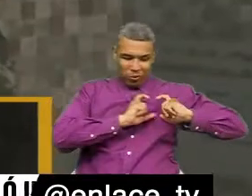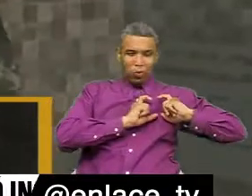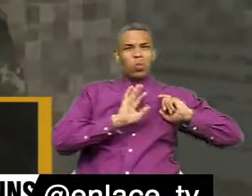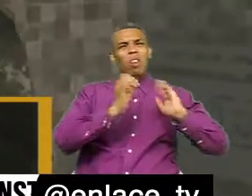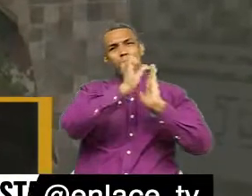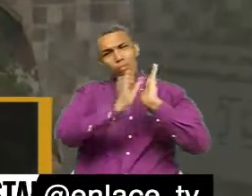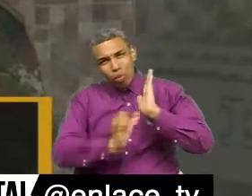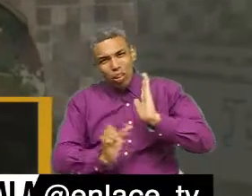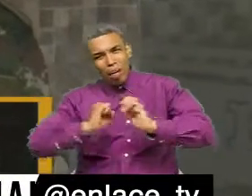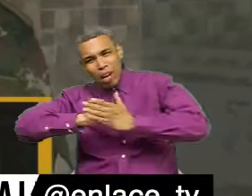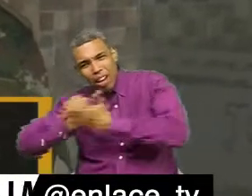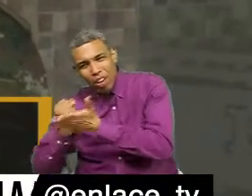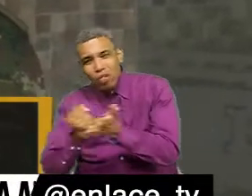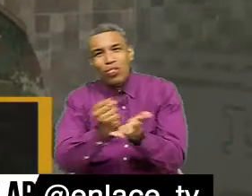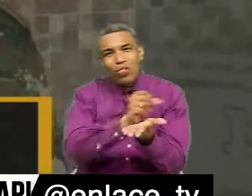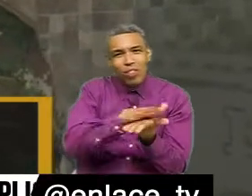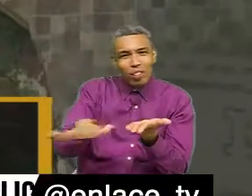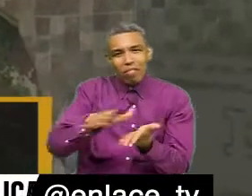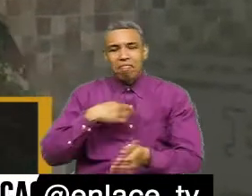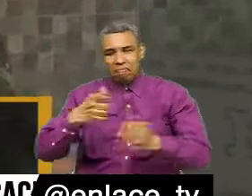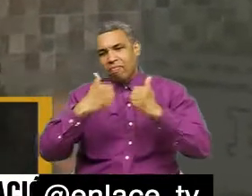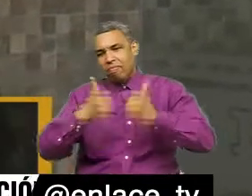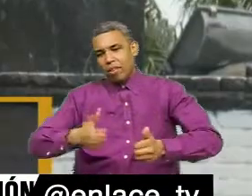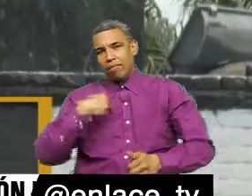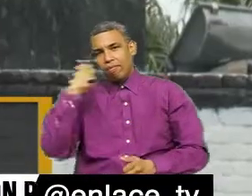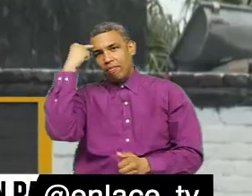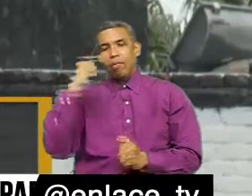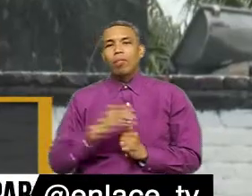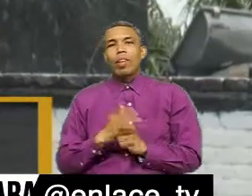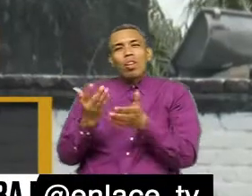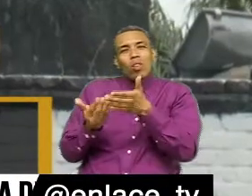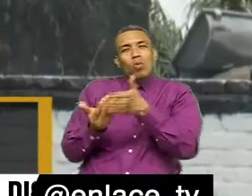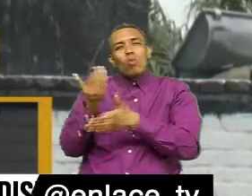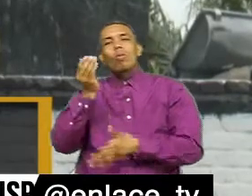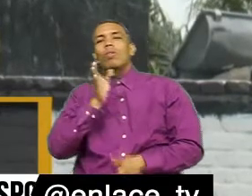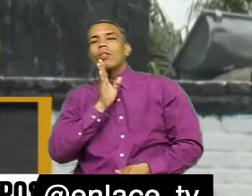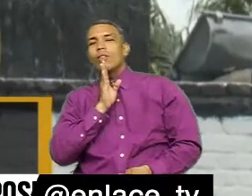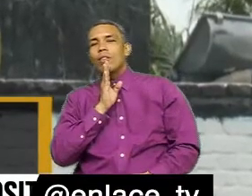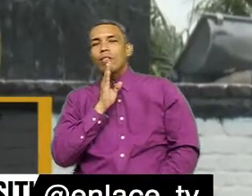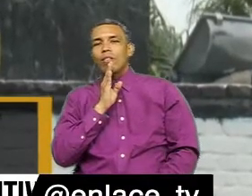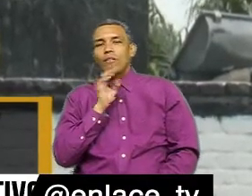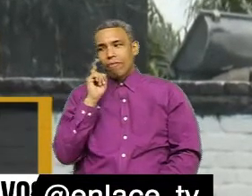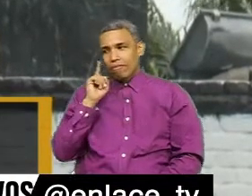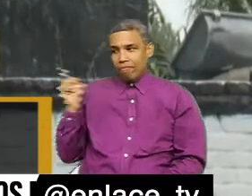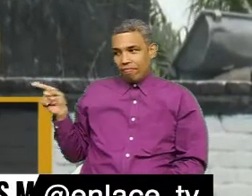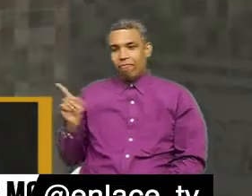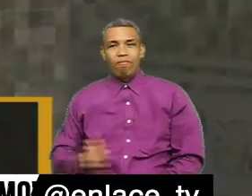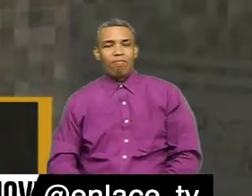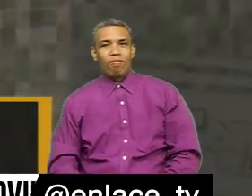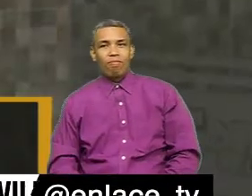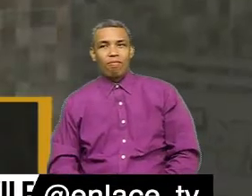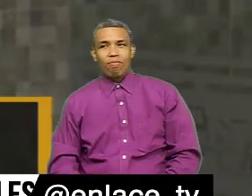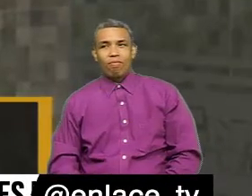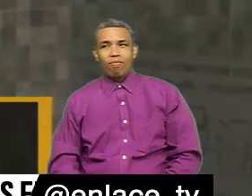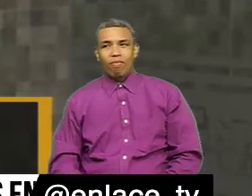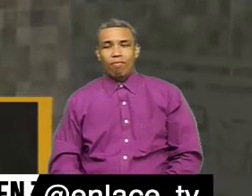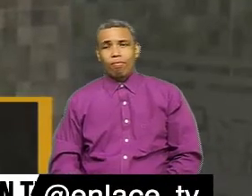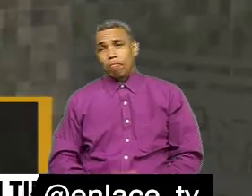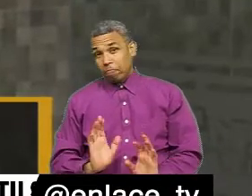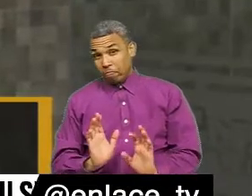Por su parte, el capitán William Alejandro Porras García asume como nuevo comandante de este distrito y anticipó lo que será su labor allí. Espero ese año,